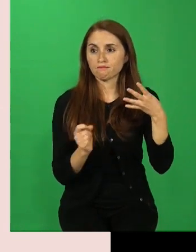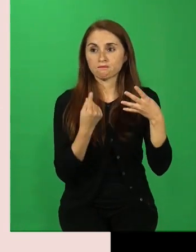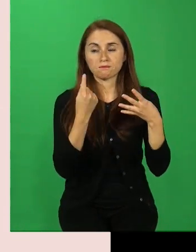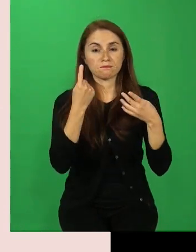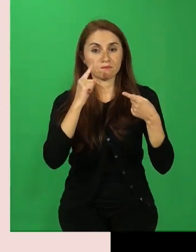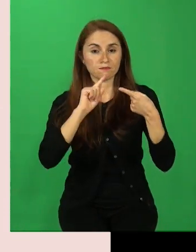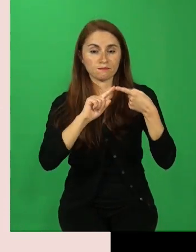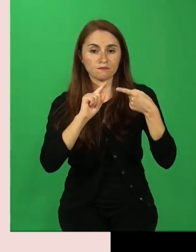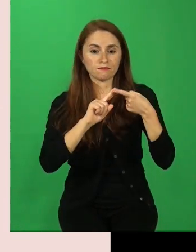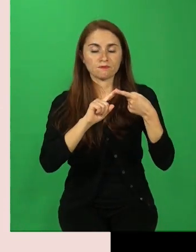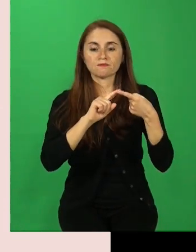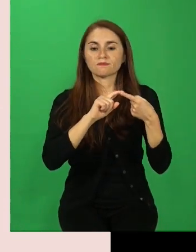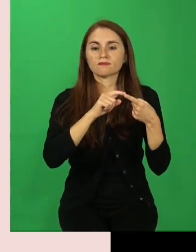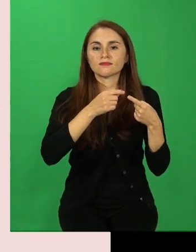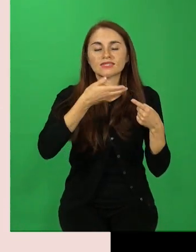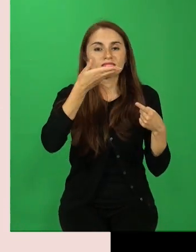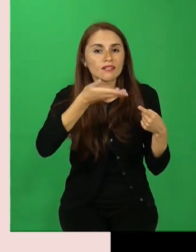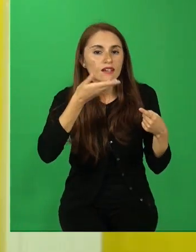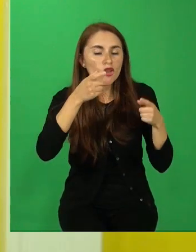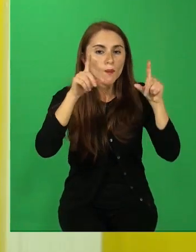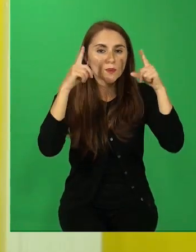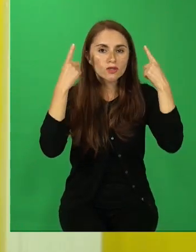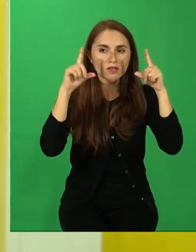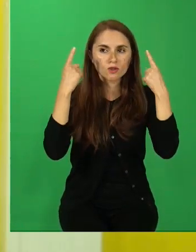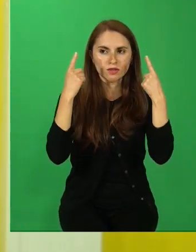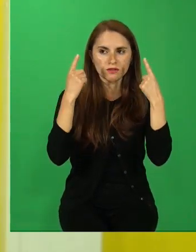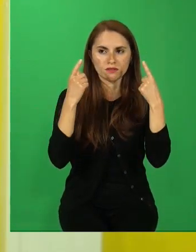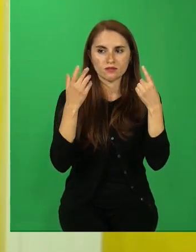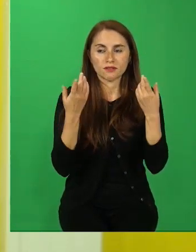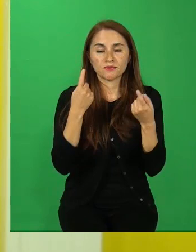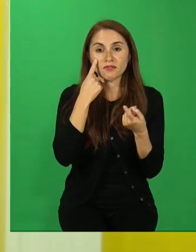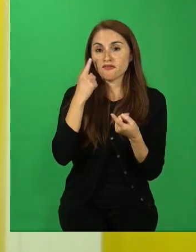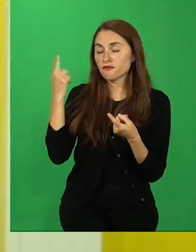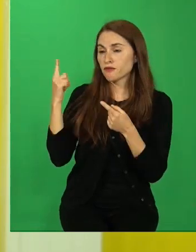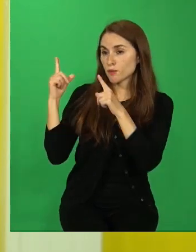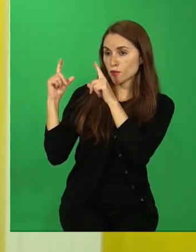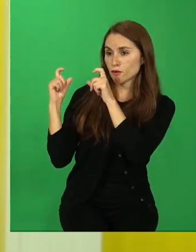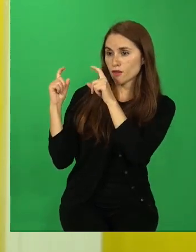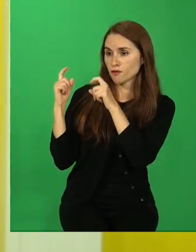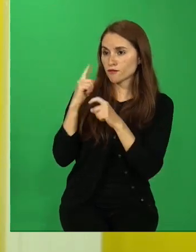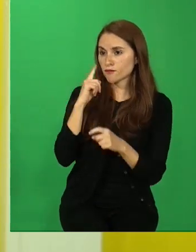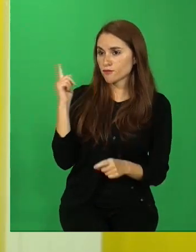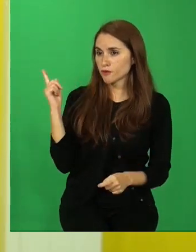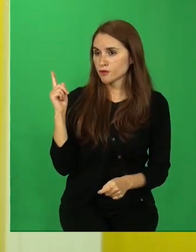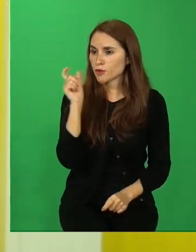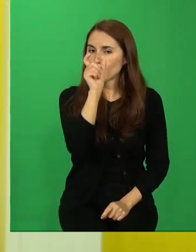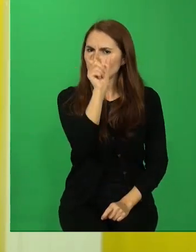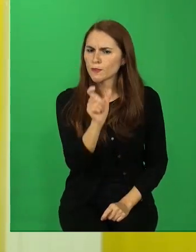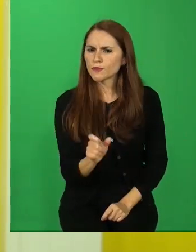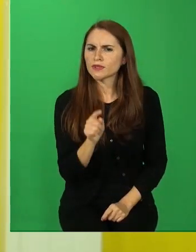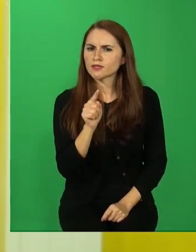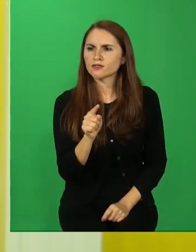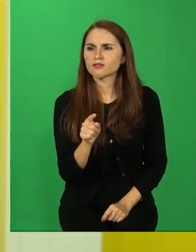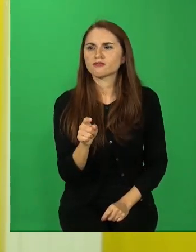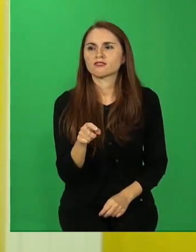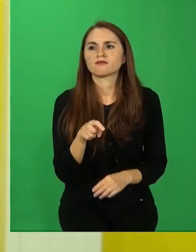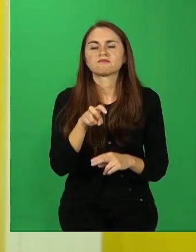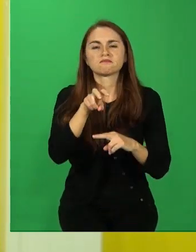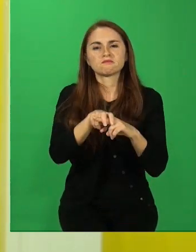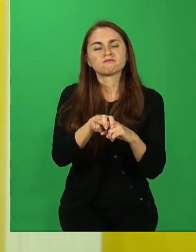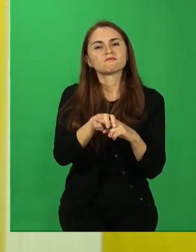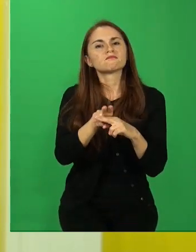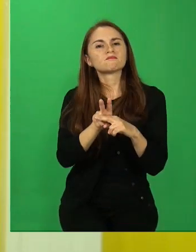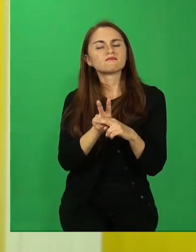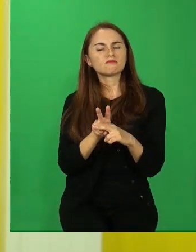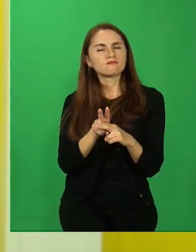Comenzamos con el narrador protagonista. Acá nosotros podemos observar una imagen, ¿cierto?, acerca de una persona que está recostada y